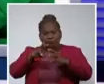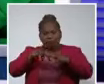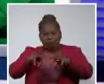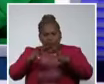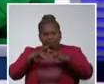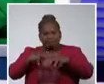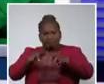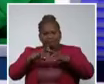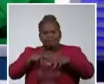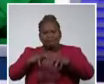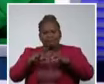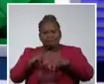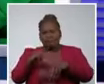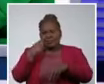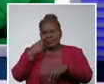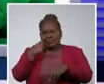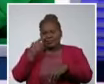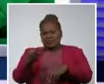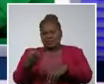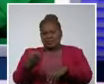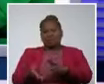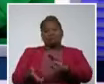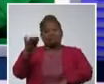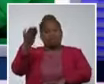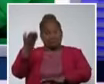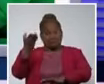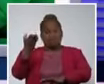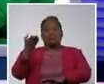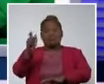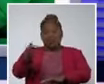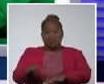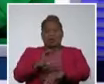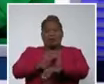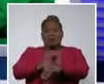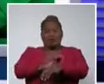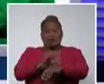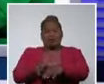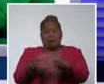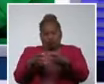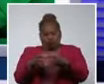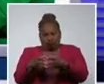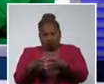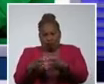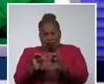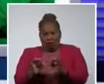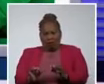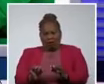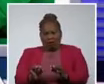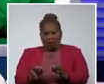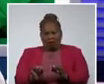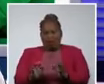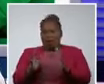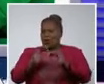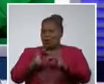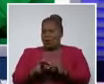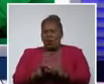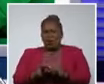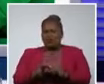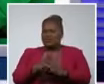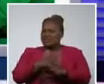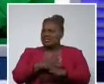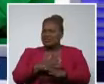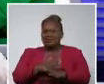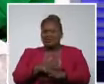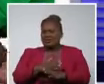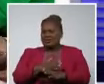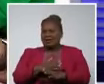universo, pues se produce un incremento concentrado ahí. No tiene que ver necesariamente, en ocasiones sí, pero no